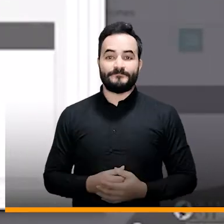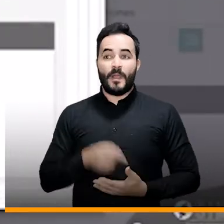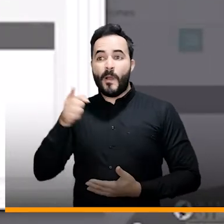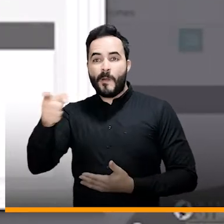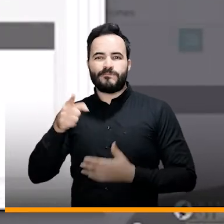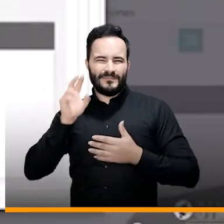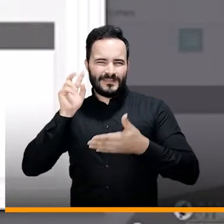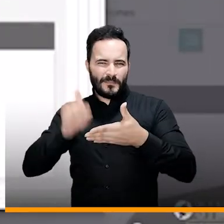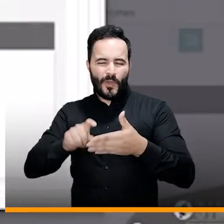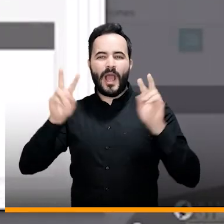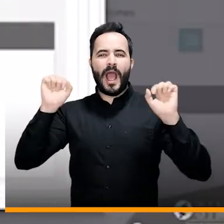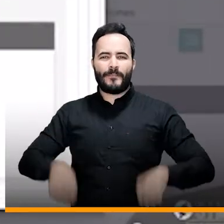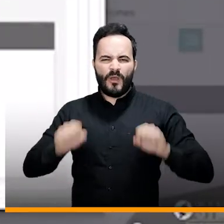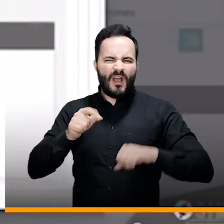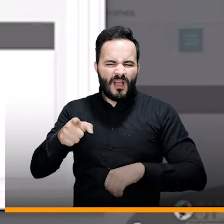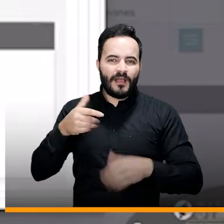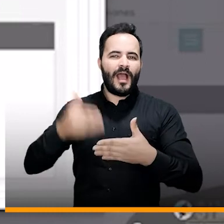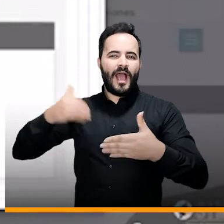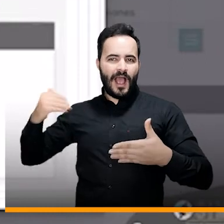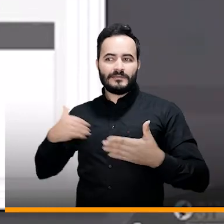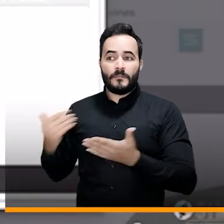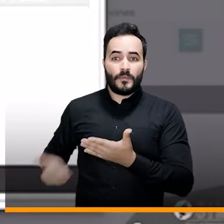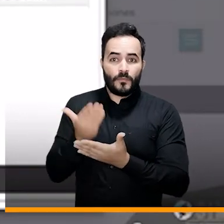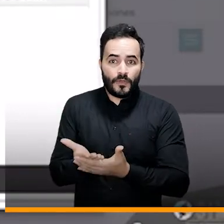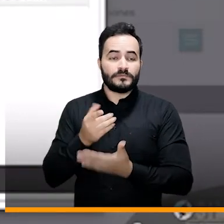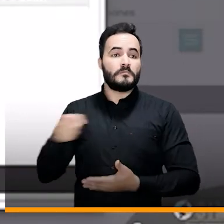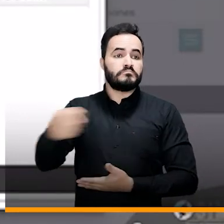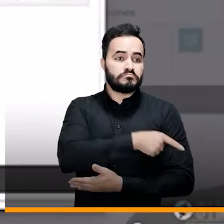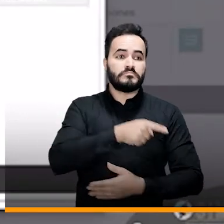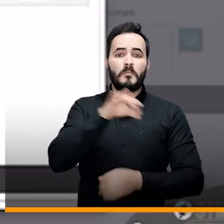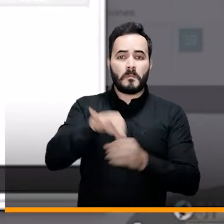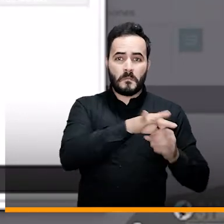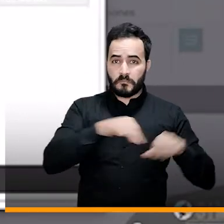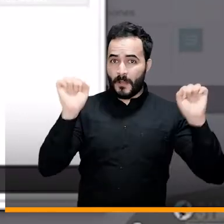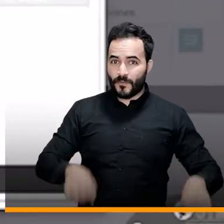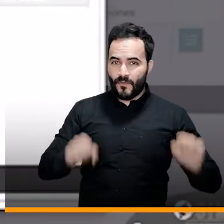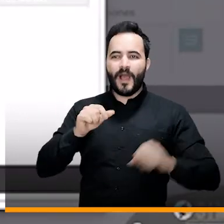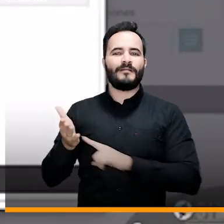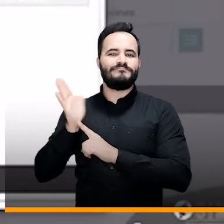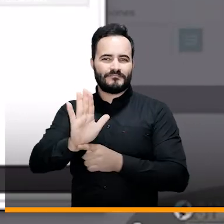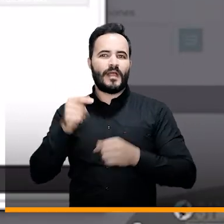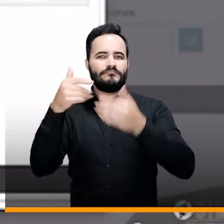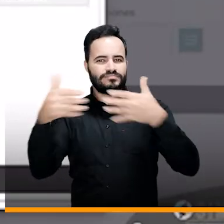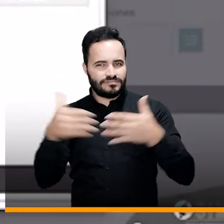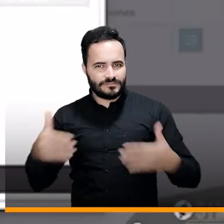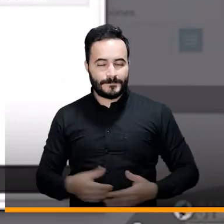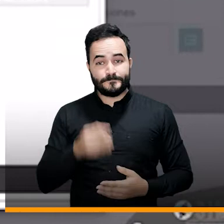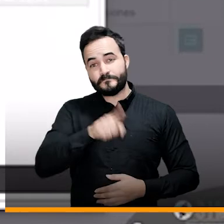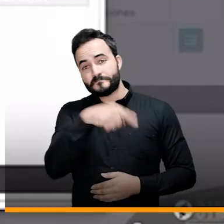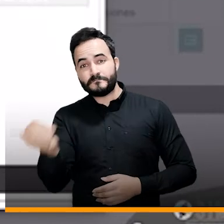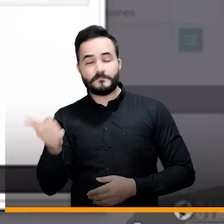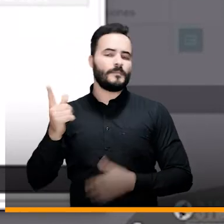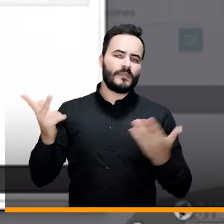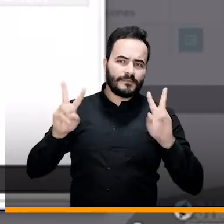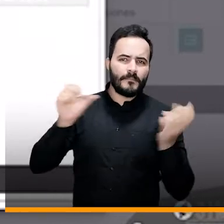correspondiente. En el menú Proposiciones aprobadas podrá consultar las proposiciones que en la sesión fueron leídas y aprobadas. En